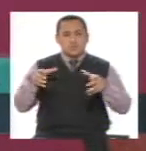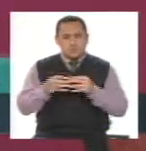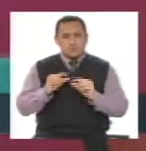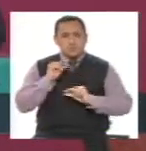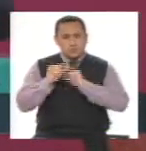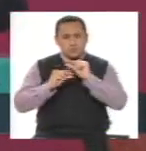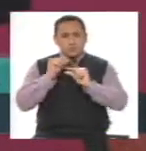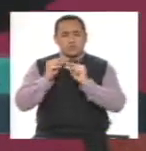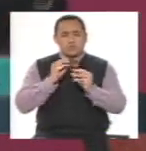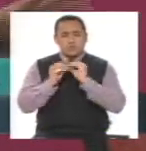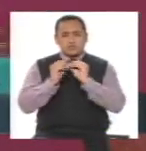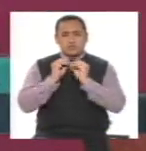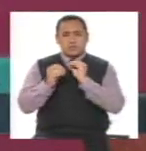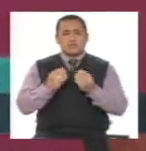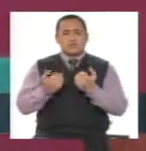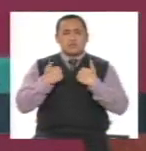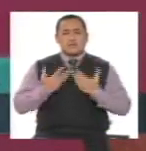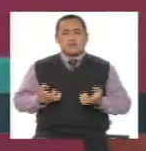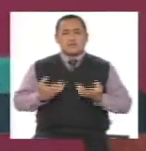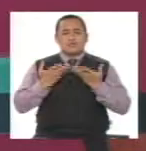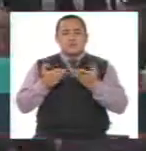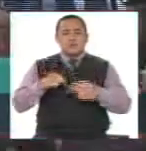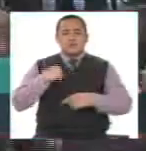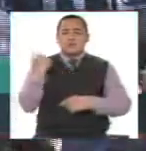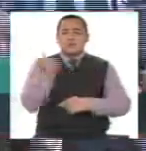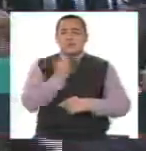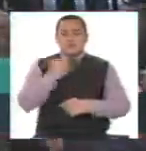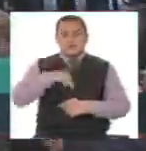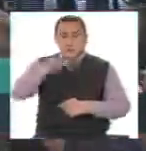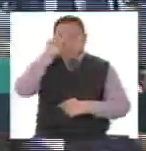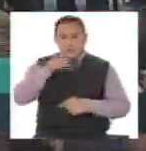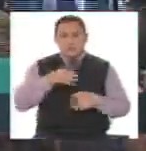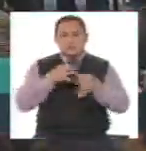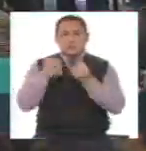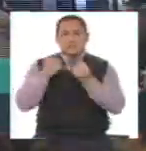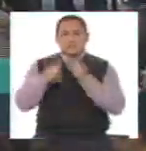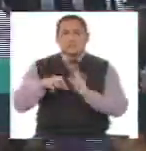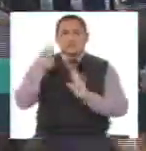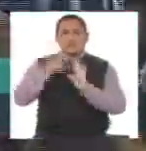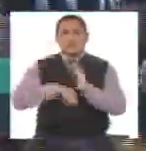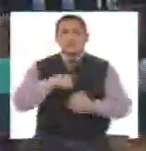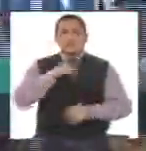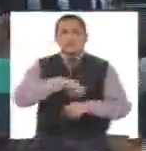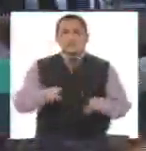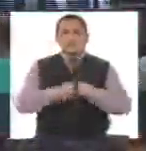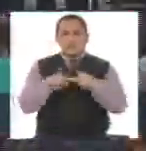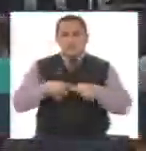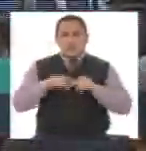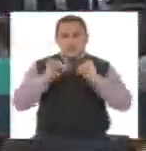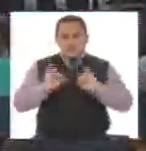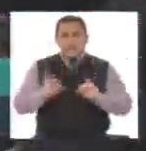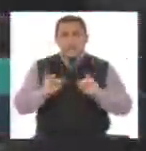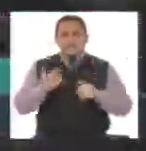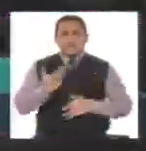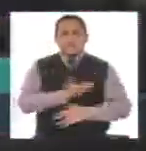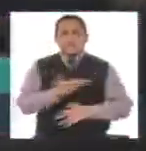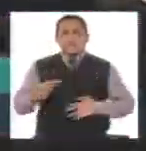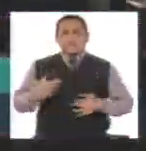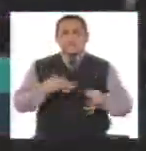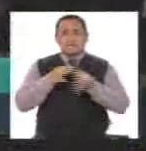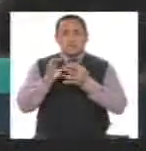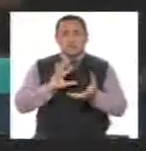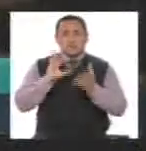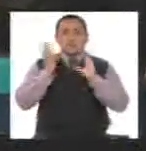mejorar porque tenemos que llegar a todo el territorio nacional. Tras sostener que los programas sociales han llegado para quedarse, el mandatario dijo que las